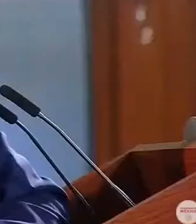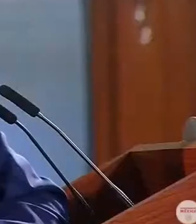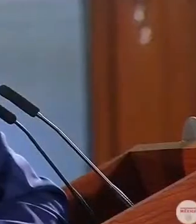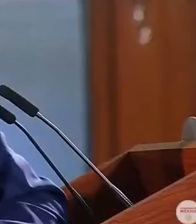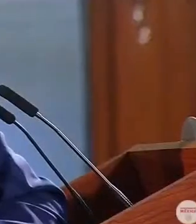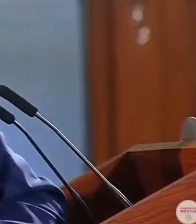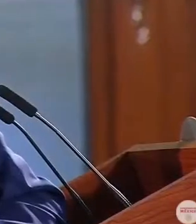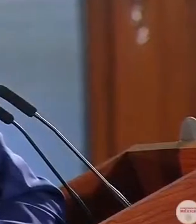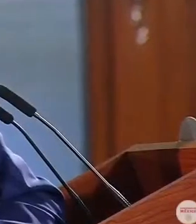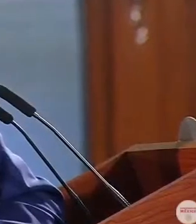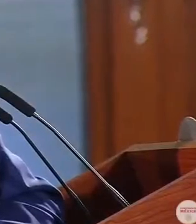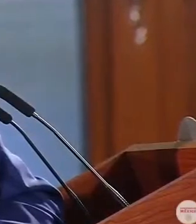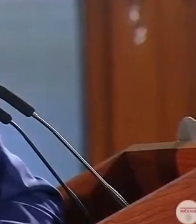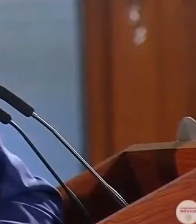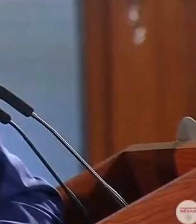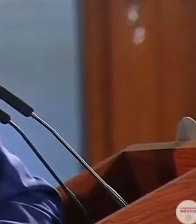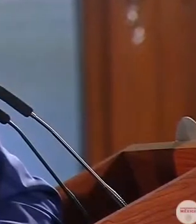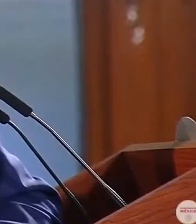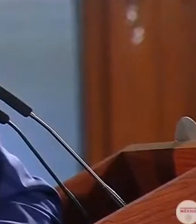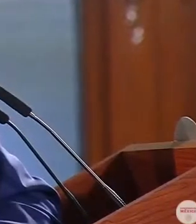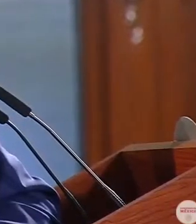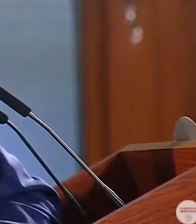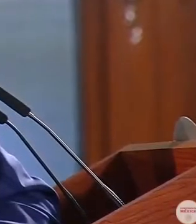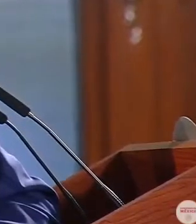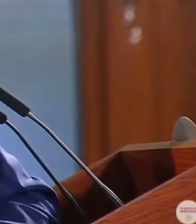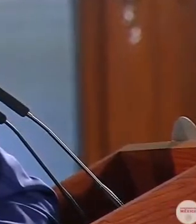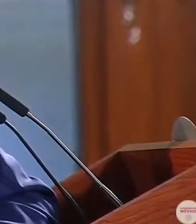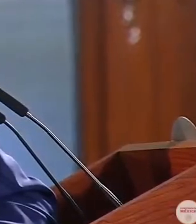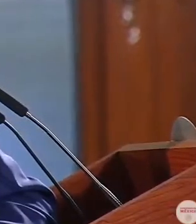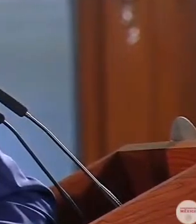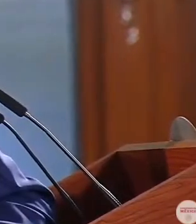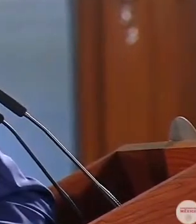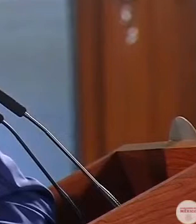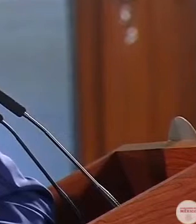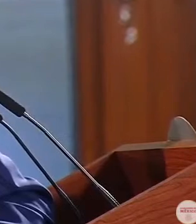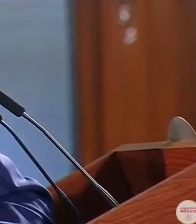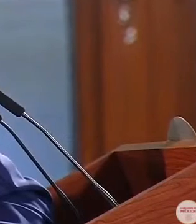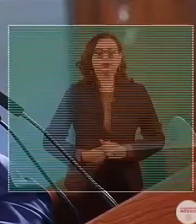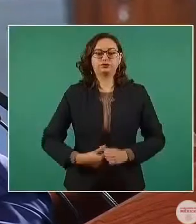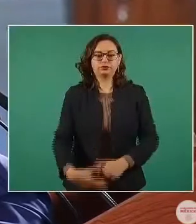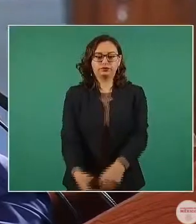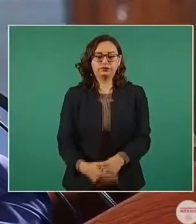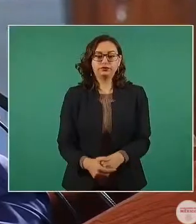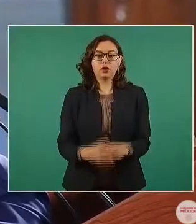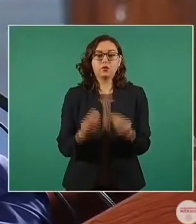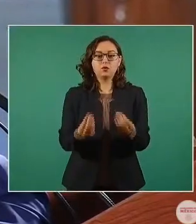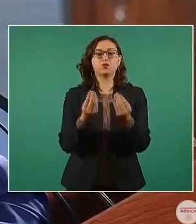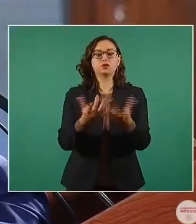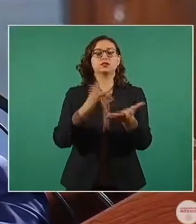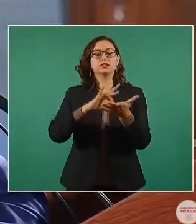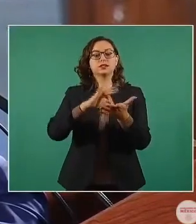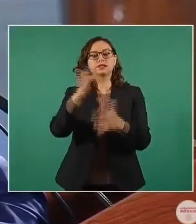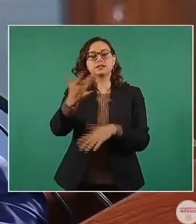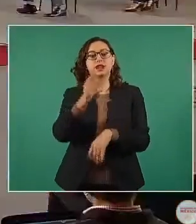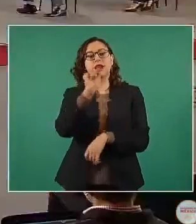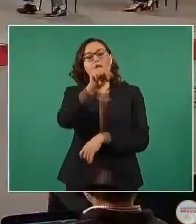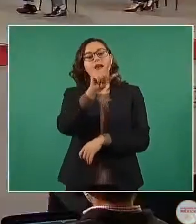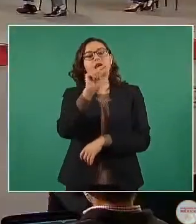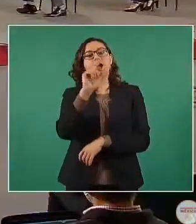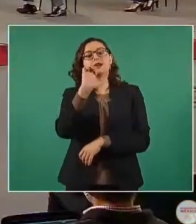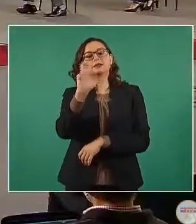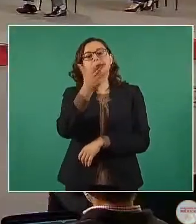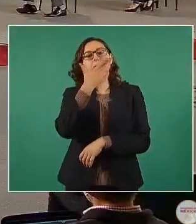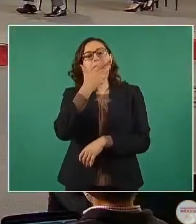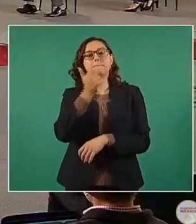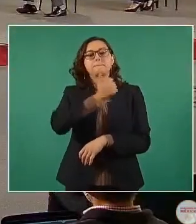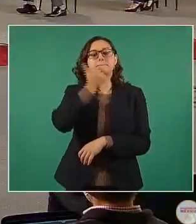gracias. Muchas gracias. Gracias y adelante. Un saludo a los estudiantes de Chihuahua,